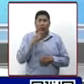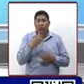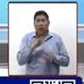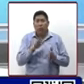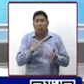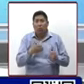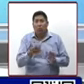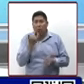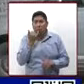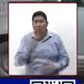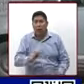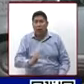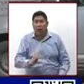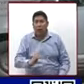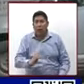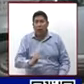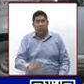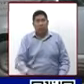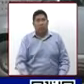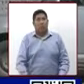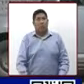vida.